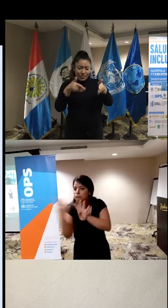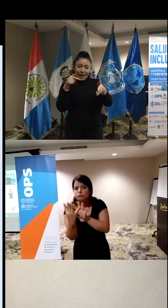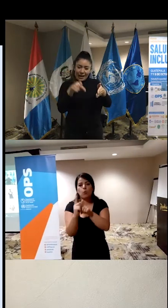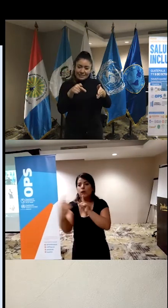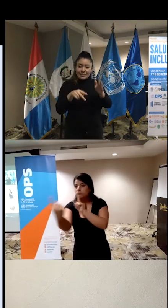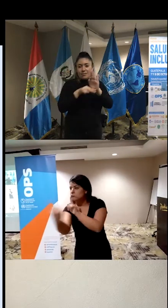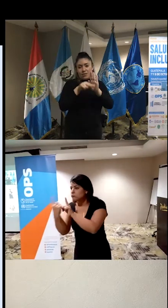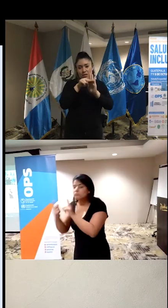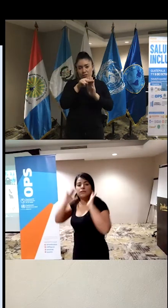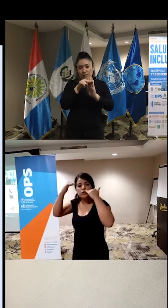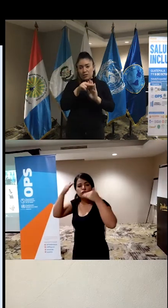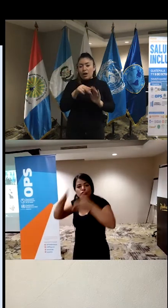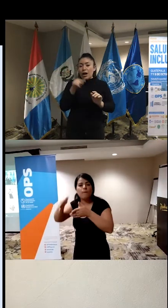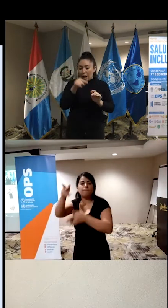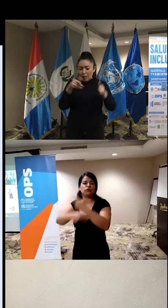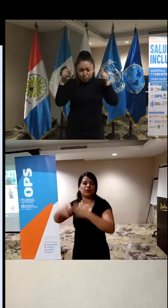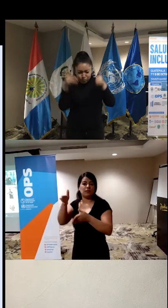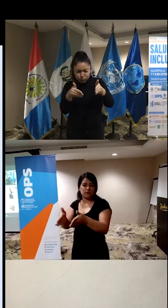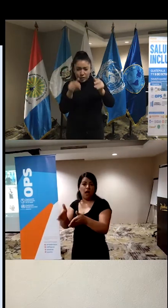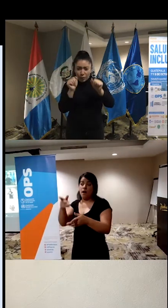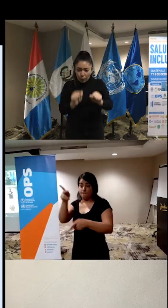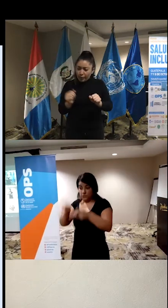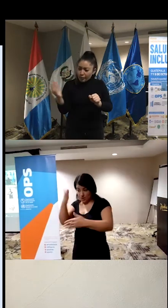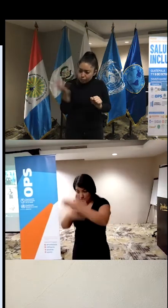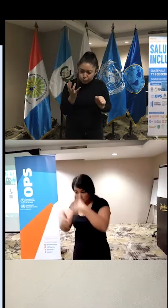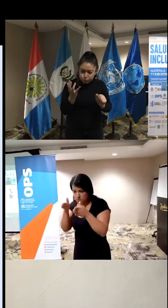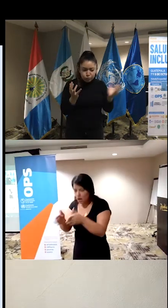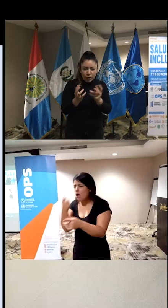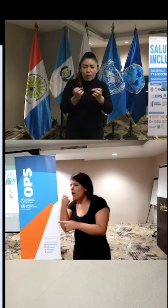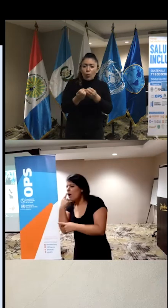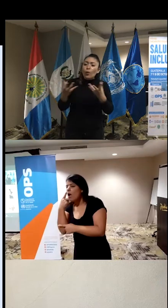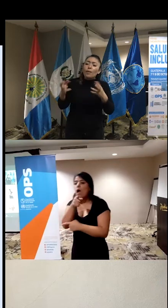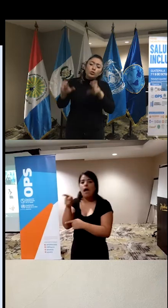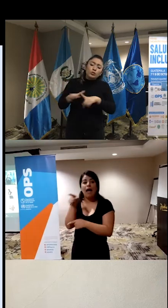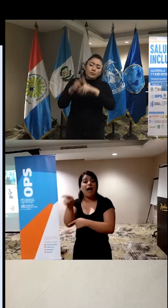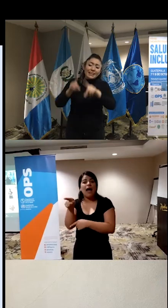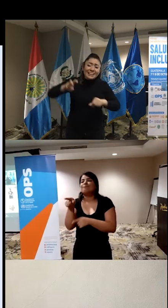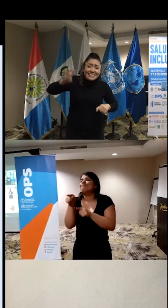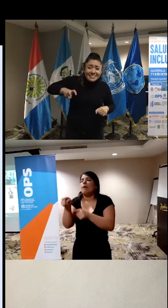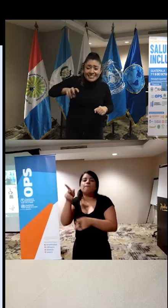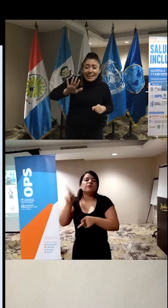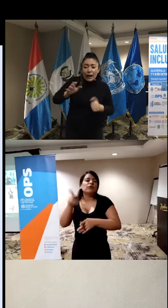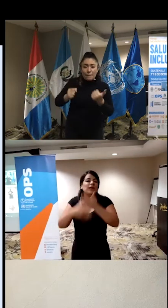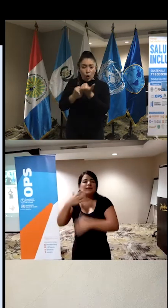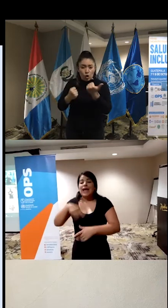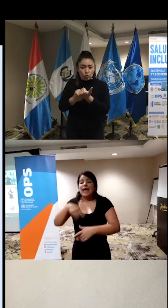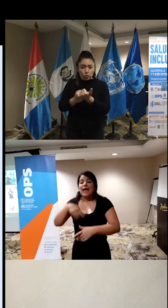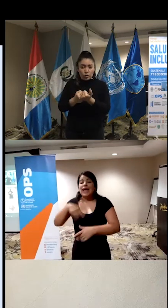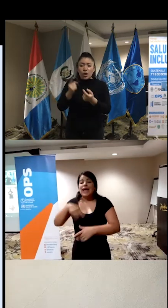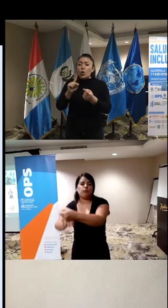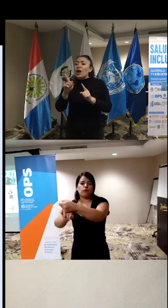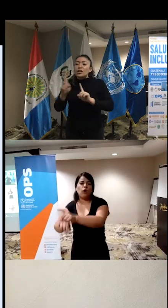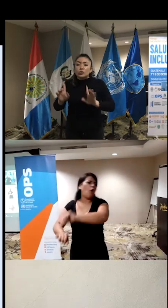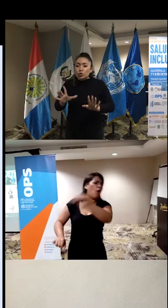nivel, hacia identificar cuáles personas con discapacidad necesitan esos apoyos y cuáles no, porque habrán